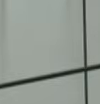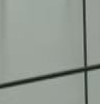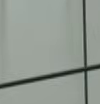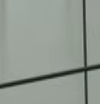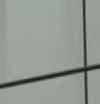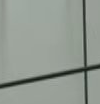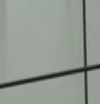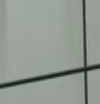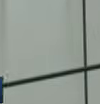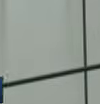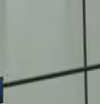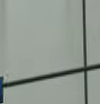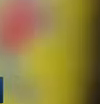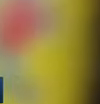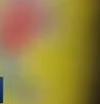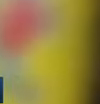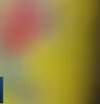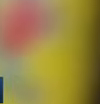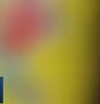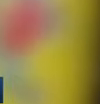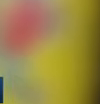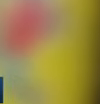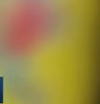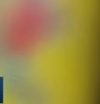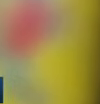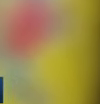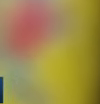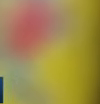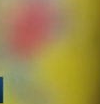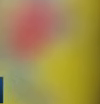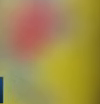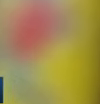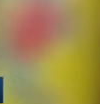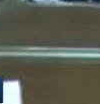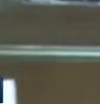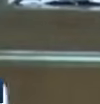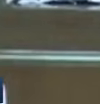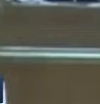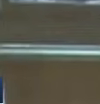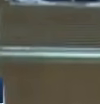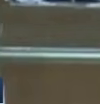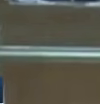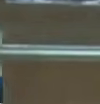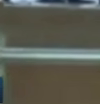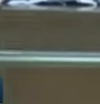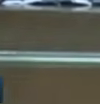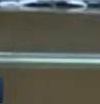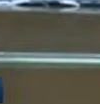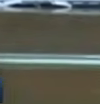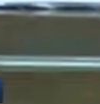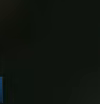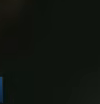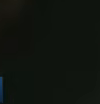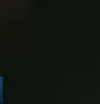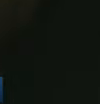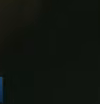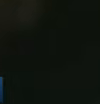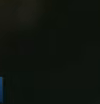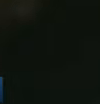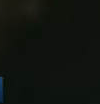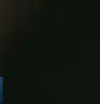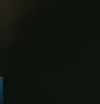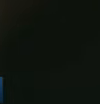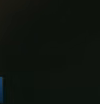Juez Emerson Curipayo, detenido y procesado por el caso Metástasis, habría solicitado dinero para la liberación